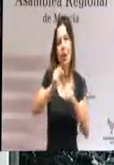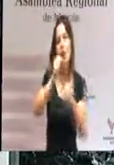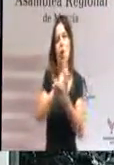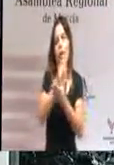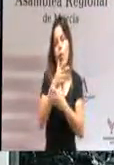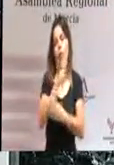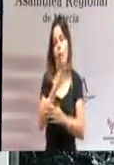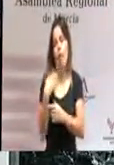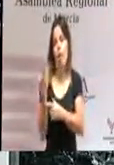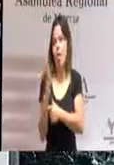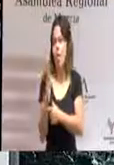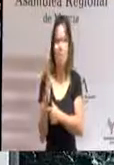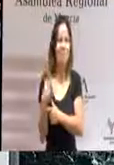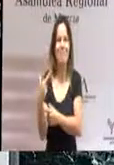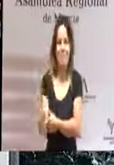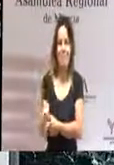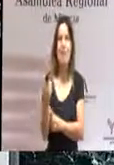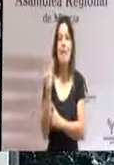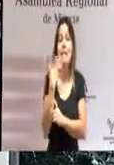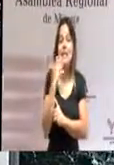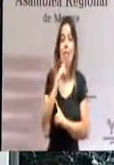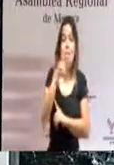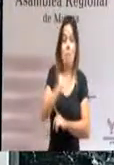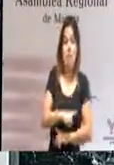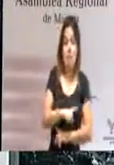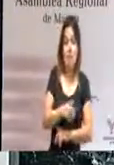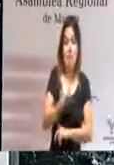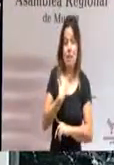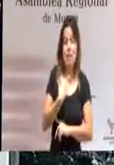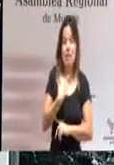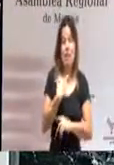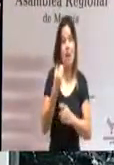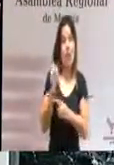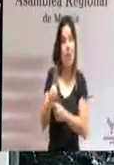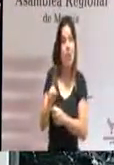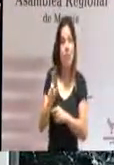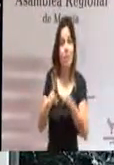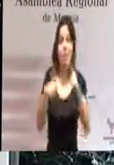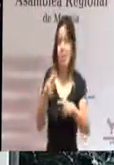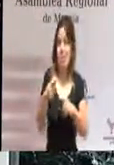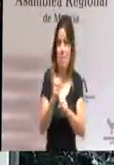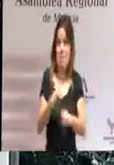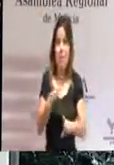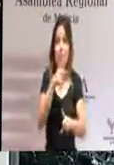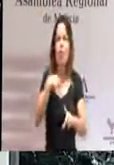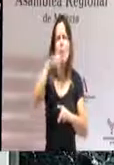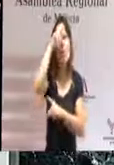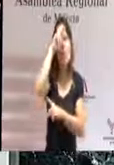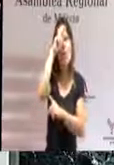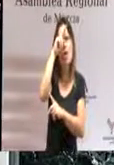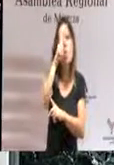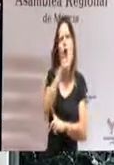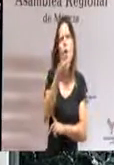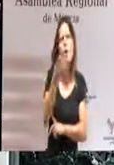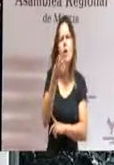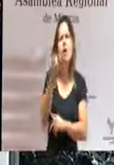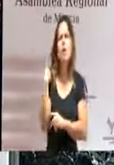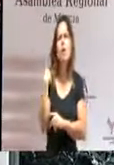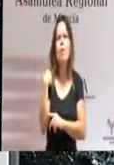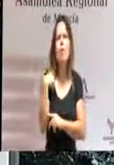Partido Popular. Y si alejado fue el primer mes, no serían menos los siguientes, con unas preocupaciones muy alejadas